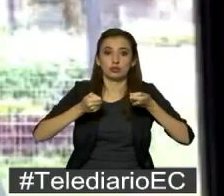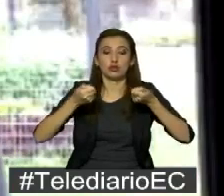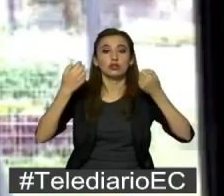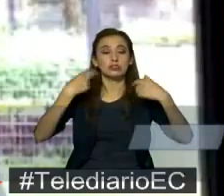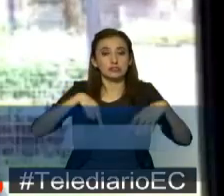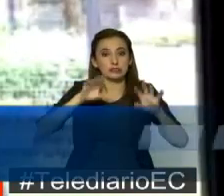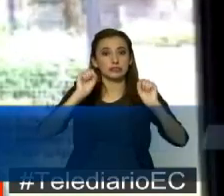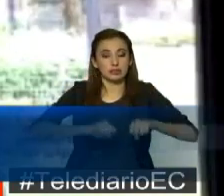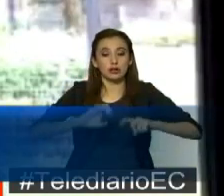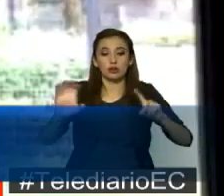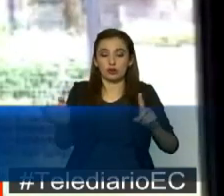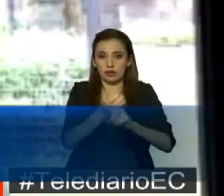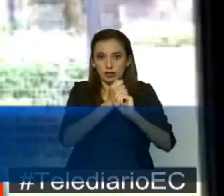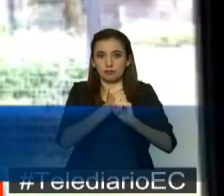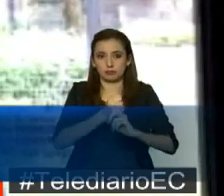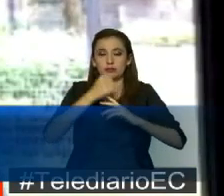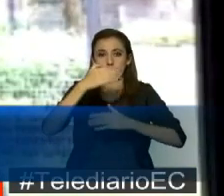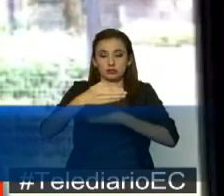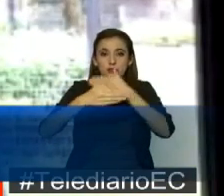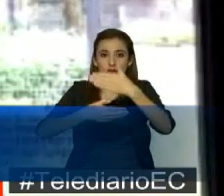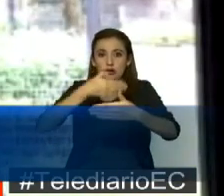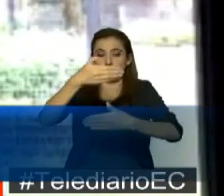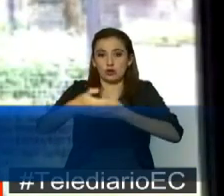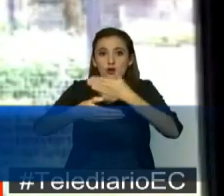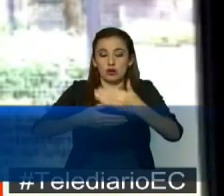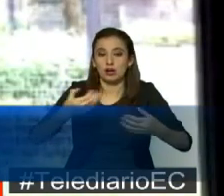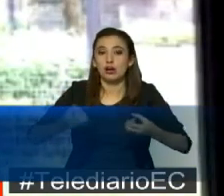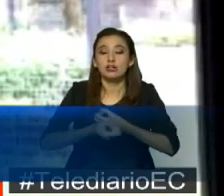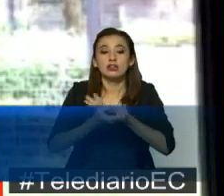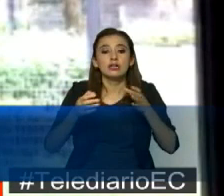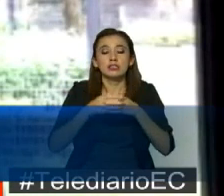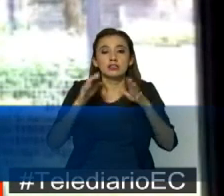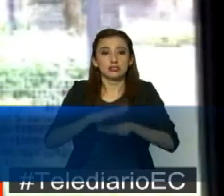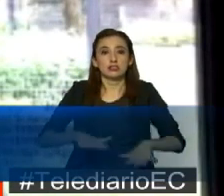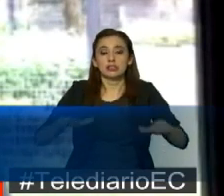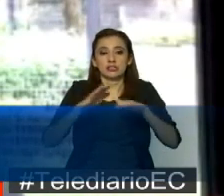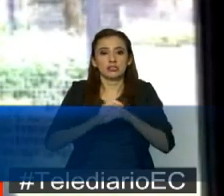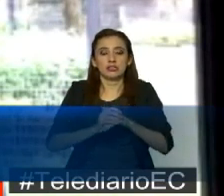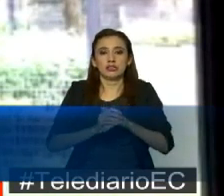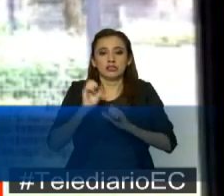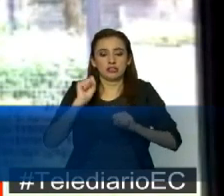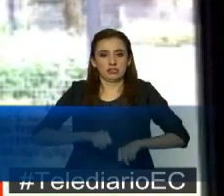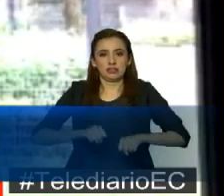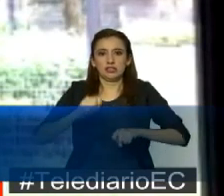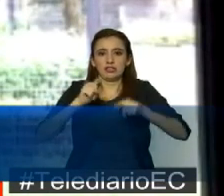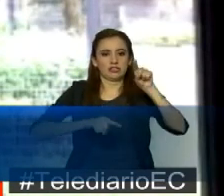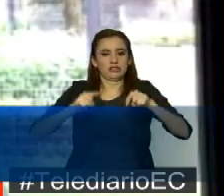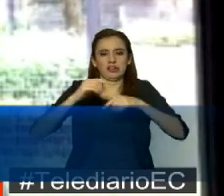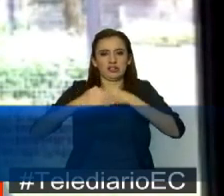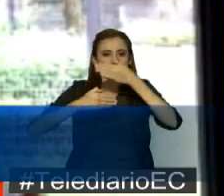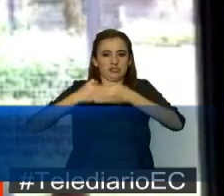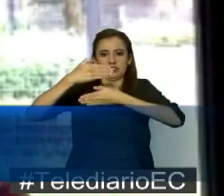logramos esta precisión del control del cerco epidemiológico, indudablemente será un